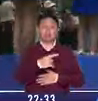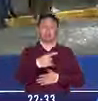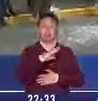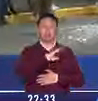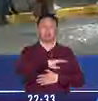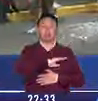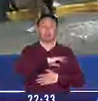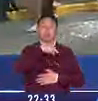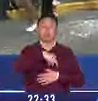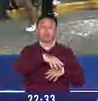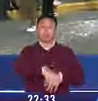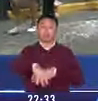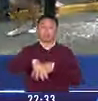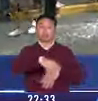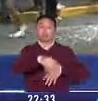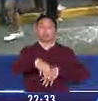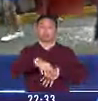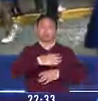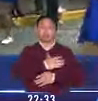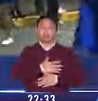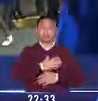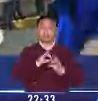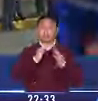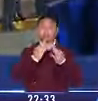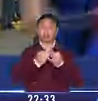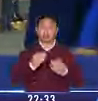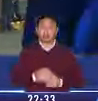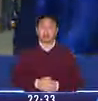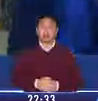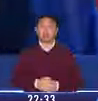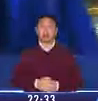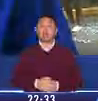municipio de Quito realizó para disfrutarlo con toda la familia.